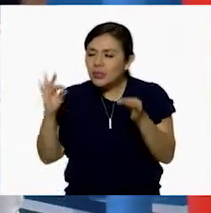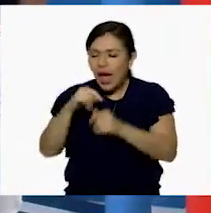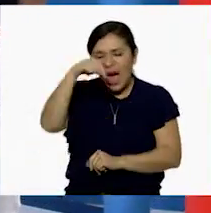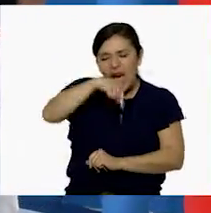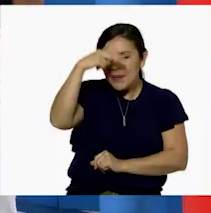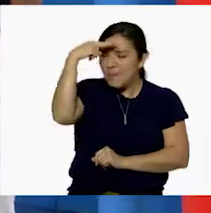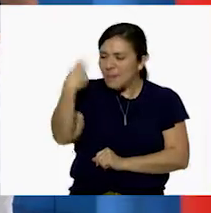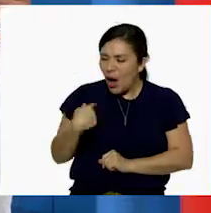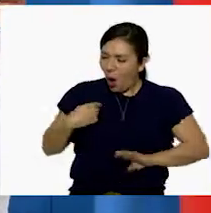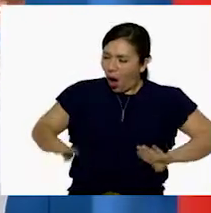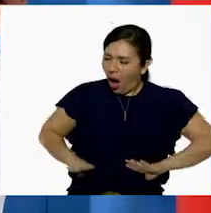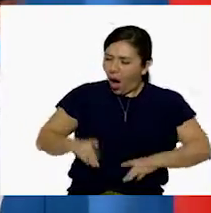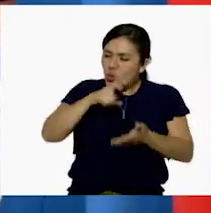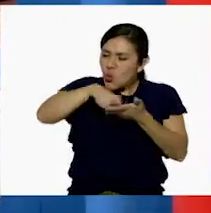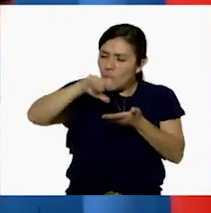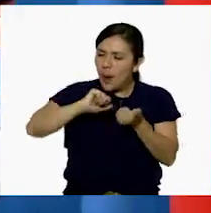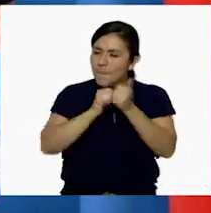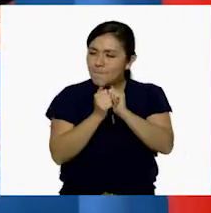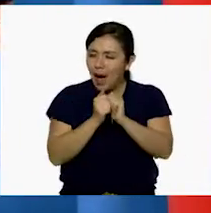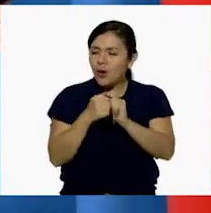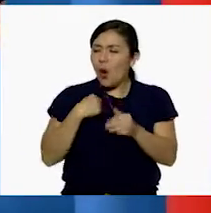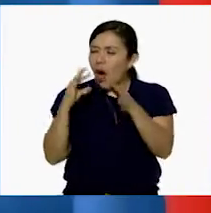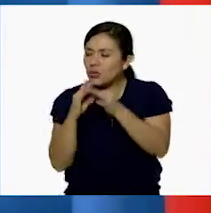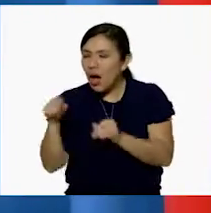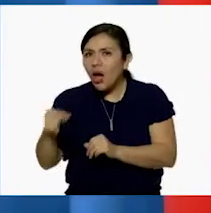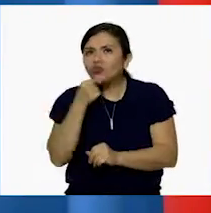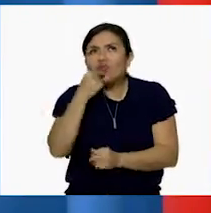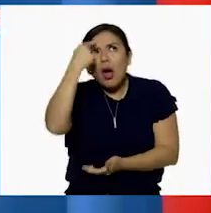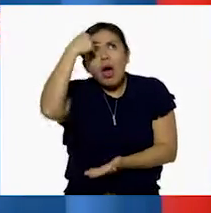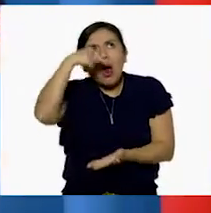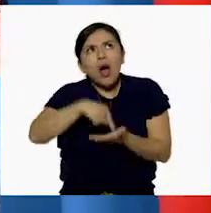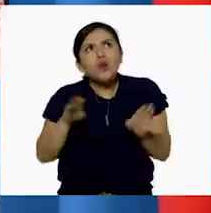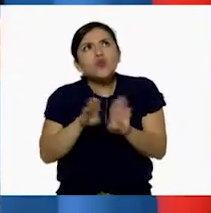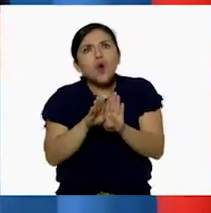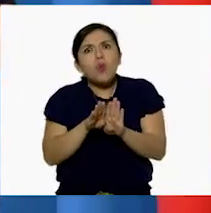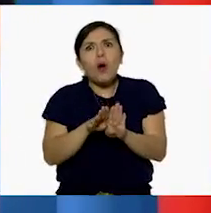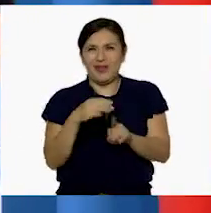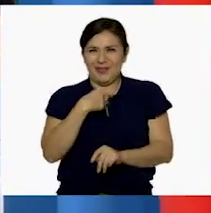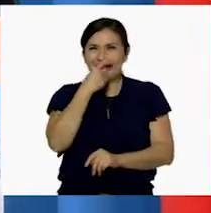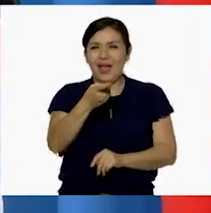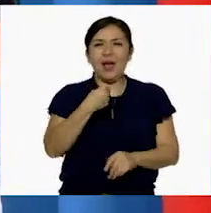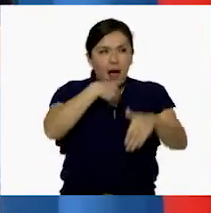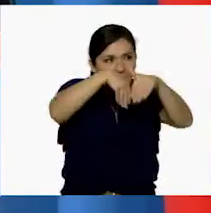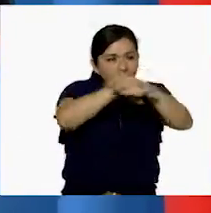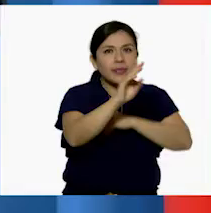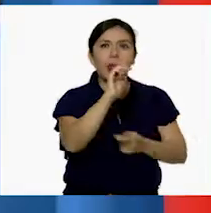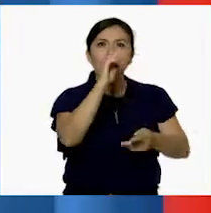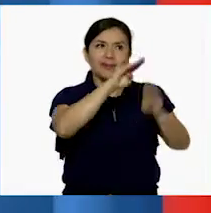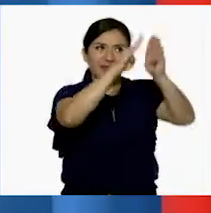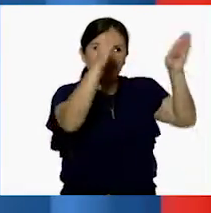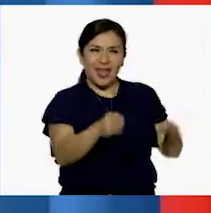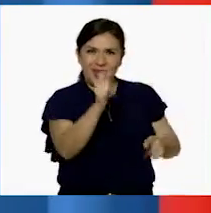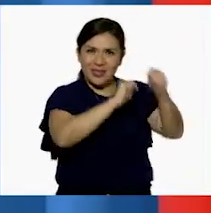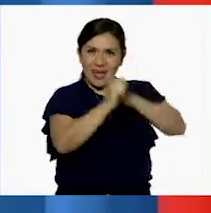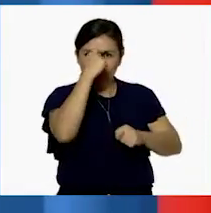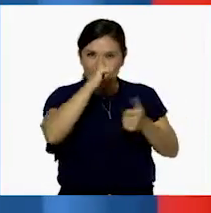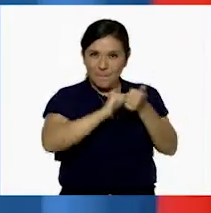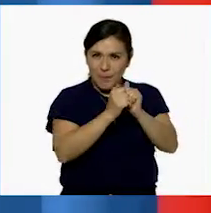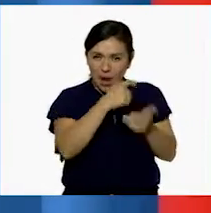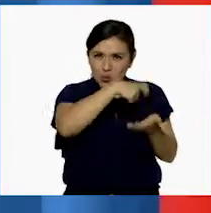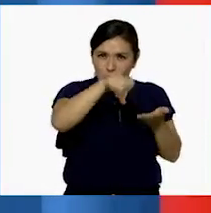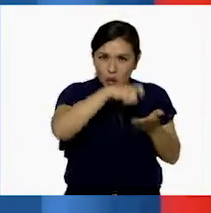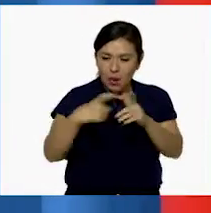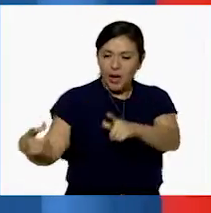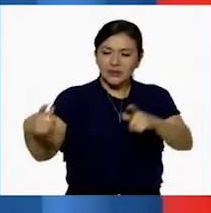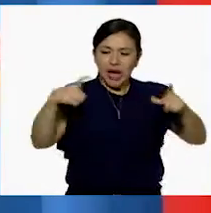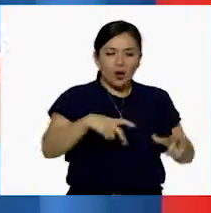los mexicanos? Como lo describí hace unos momentos, ingresamos a una panadería, tomamos la charolita, las pincitas y